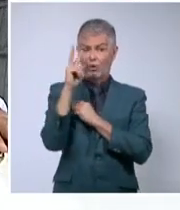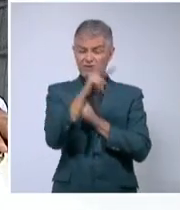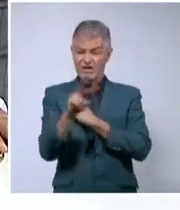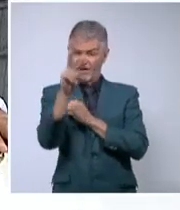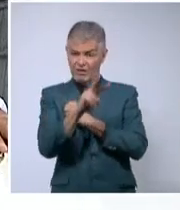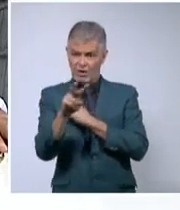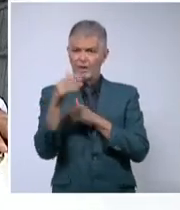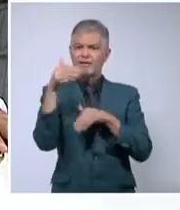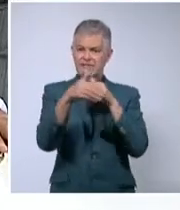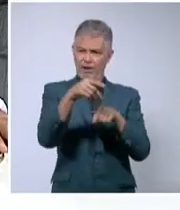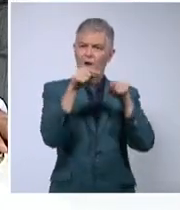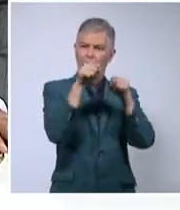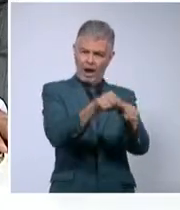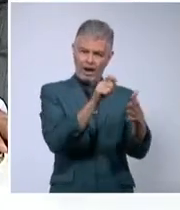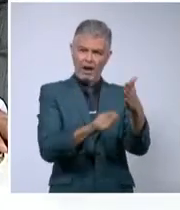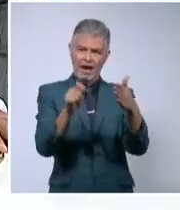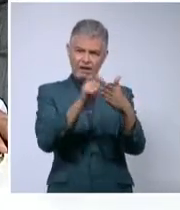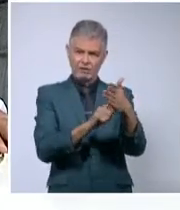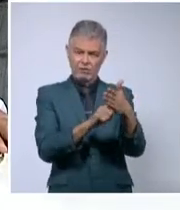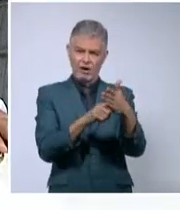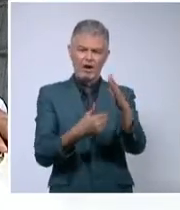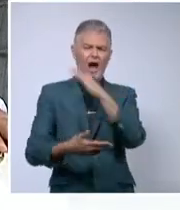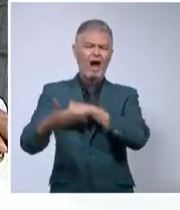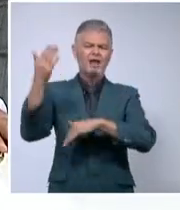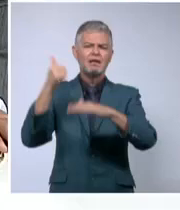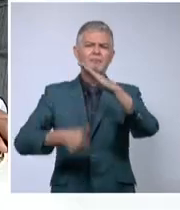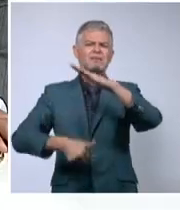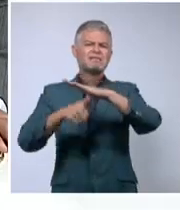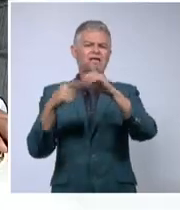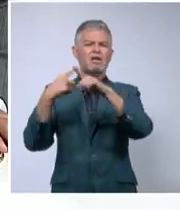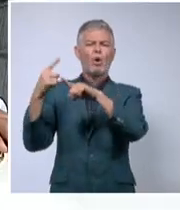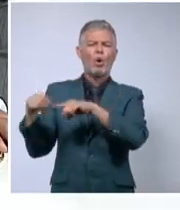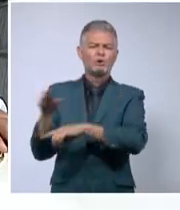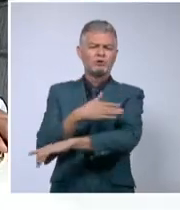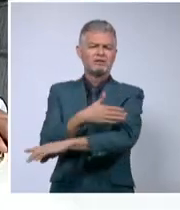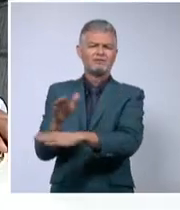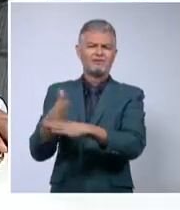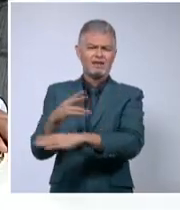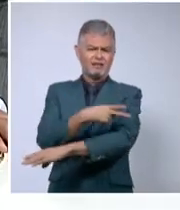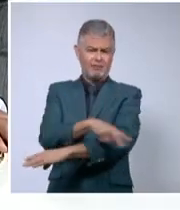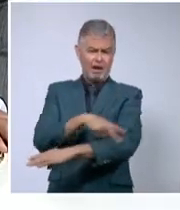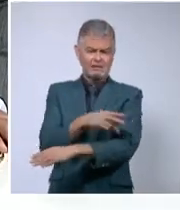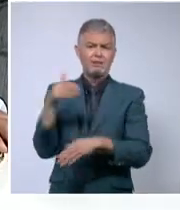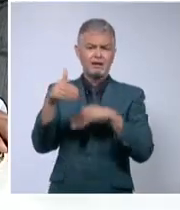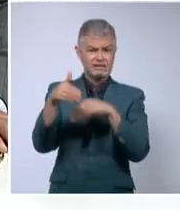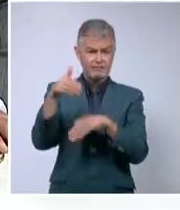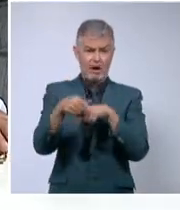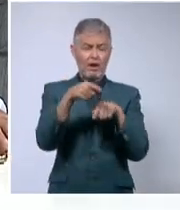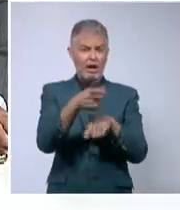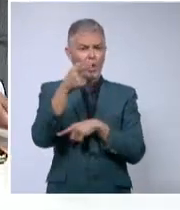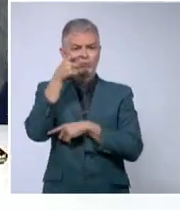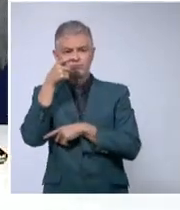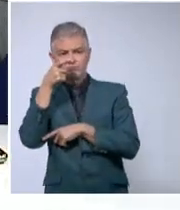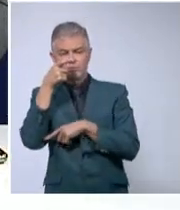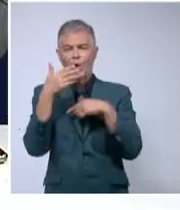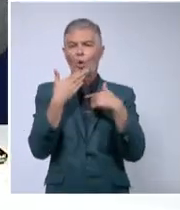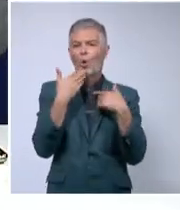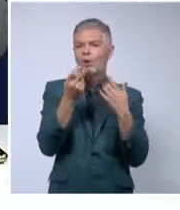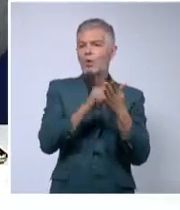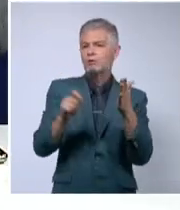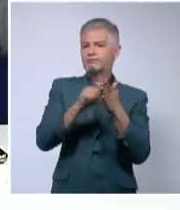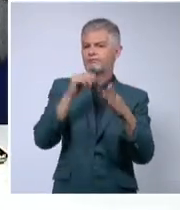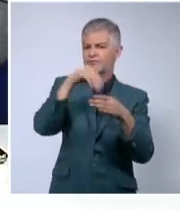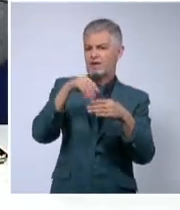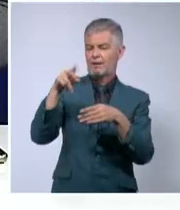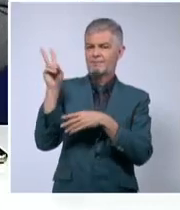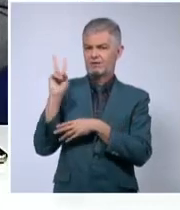presentes, incluidos expresidentes como Rafael Correa, Evo Morales, Fernando Lugo y José Luis Rodríguez Zapatero. Pero sobre todo, el